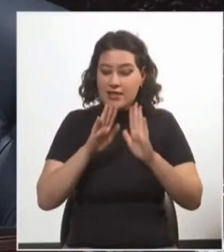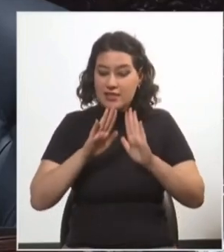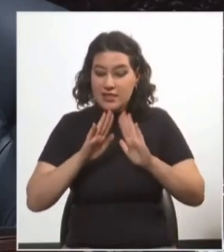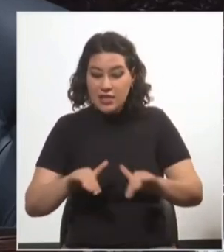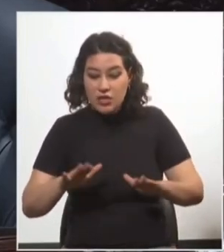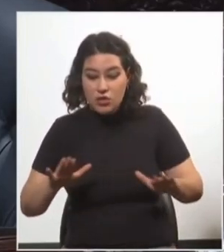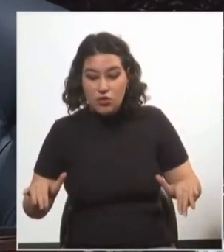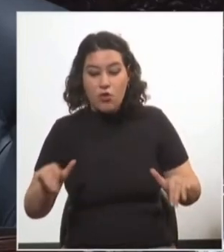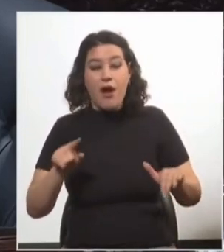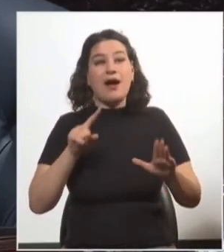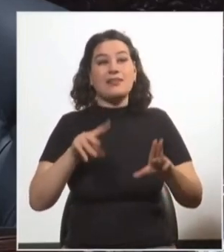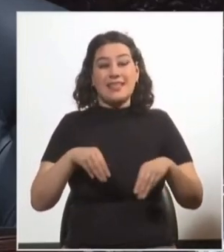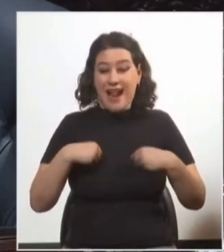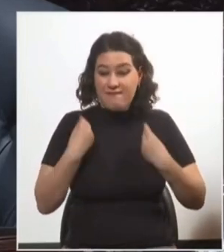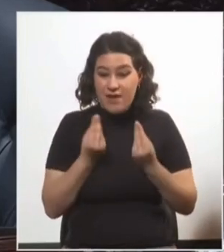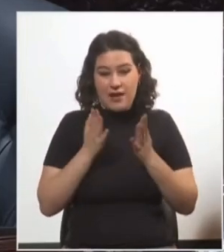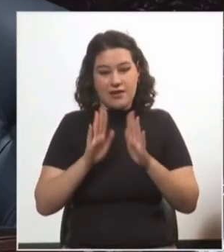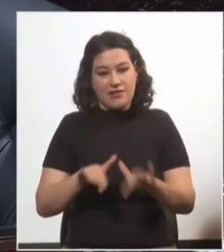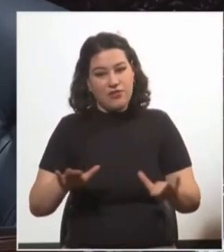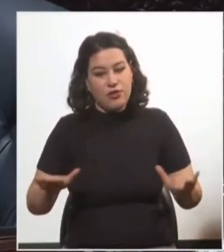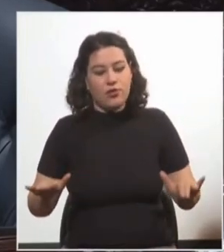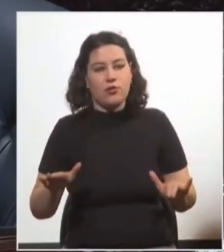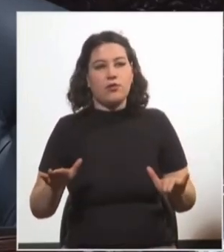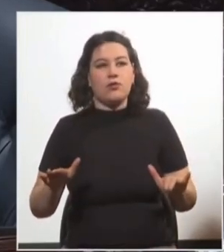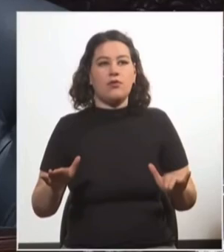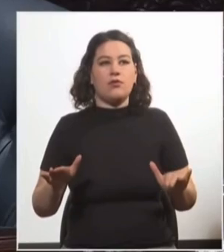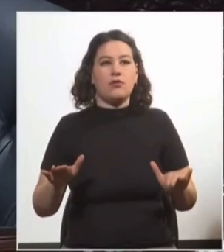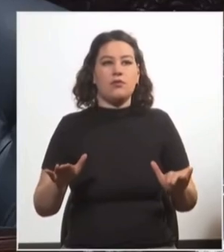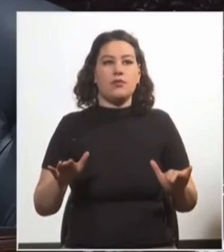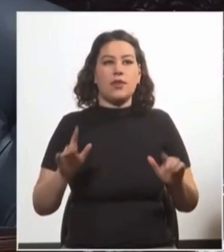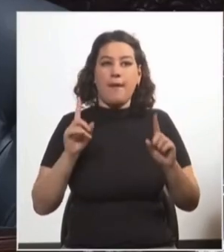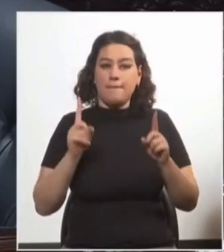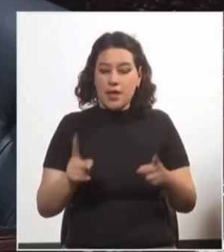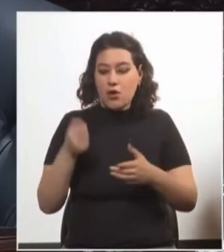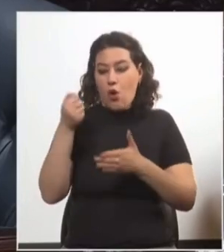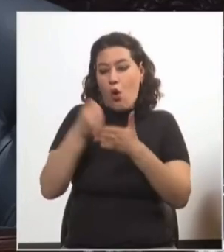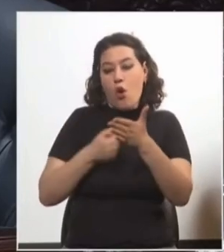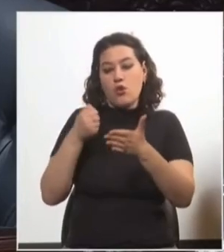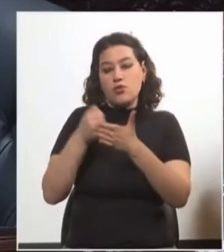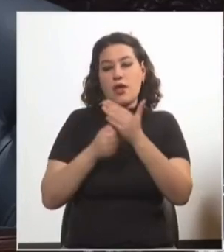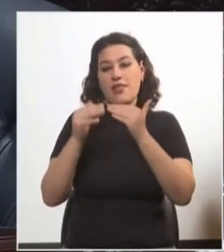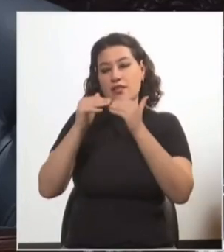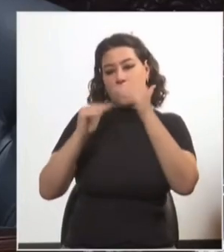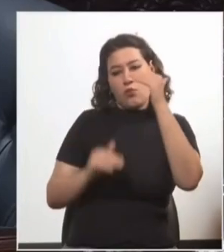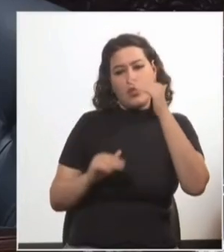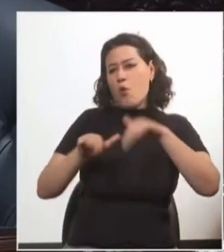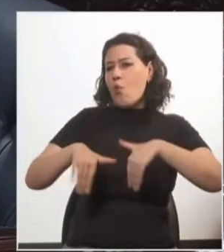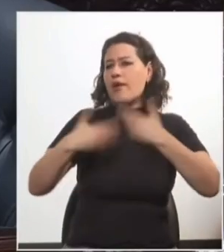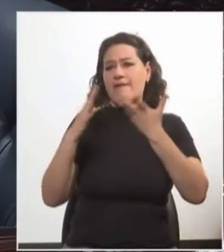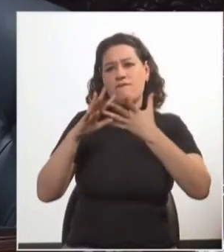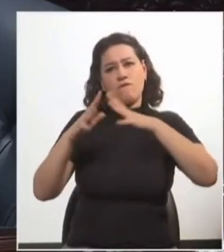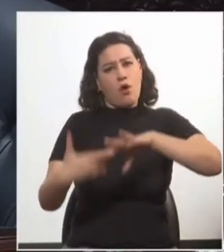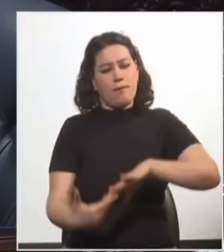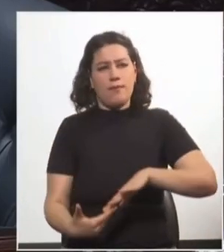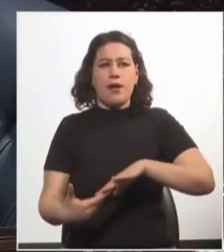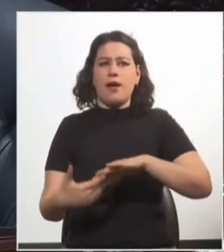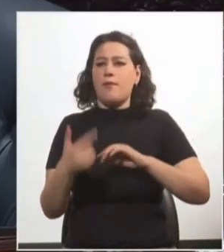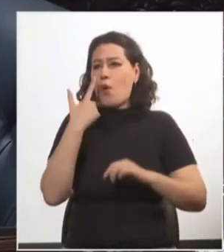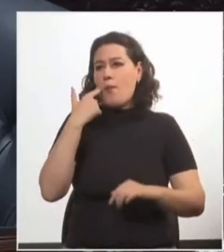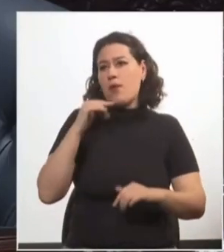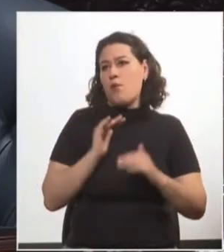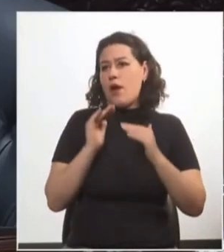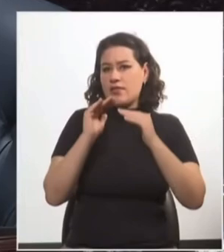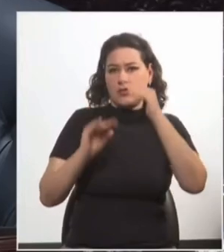a rescatar infancia, a combatir las desigualdades de todo tipo, incluidas las desigualdades de